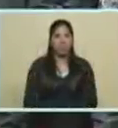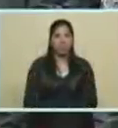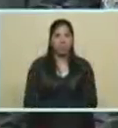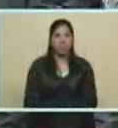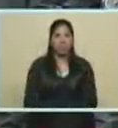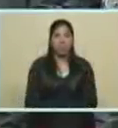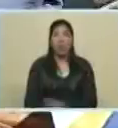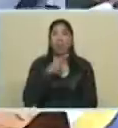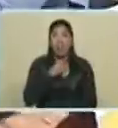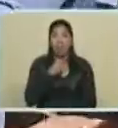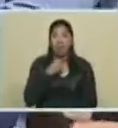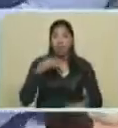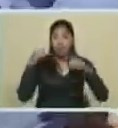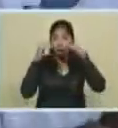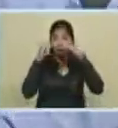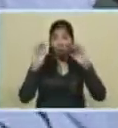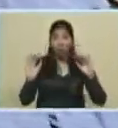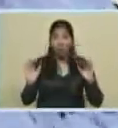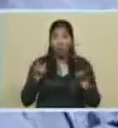¿Les gusta el empate?